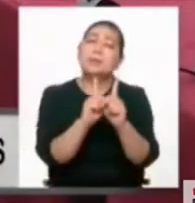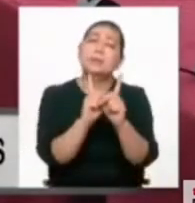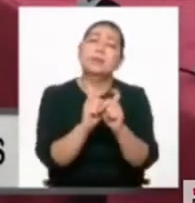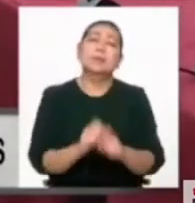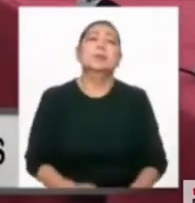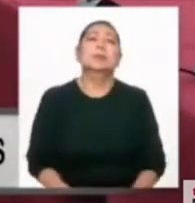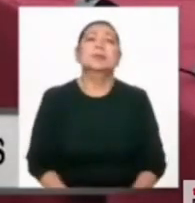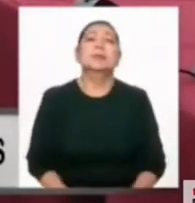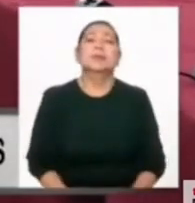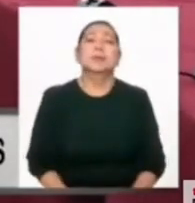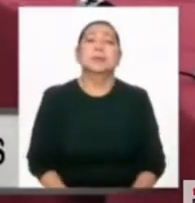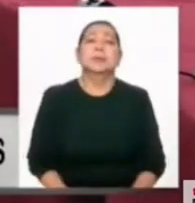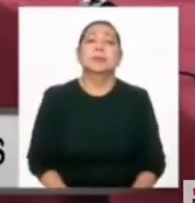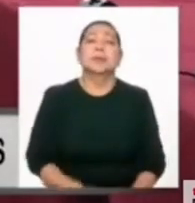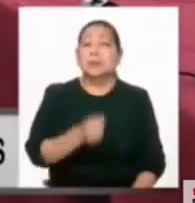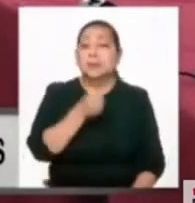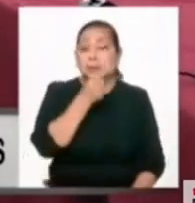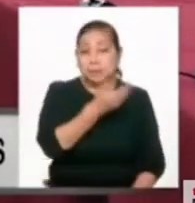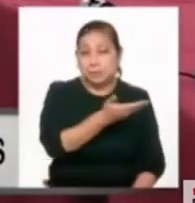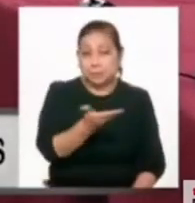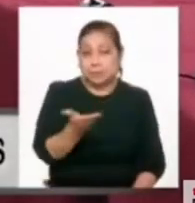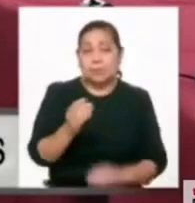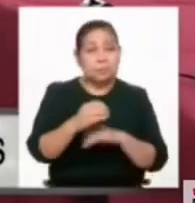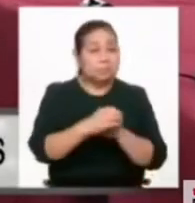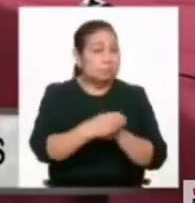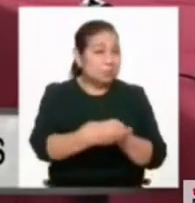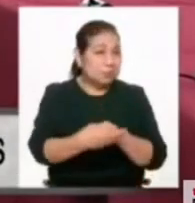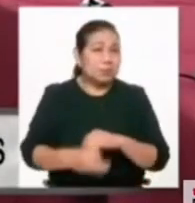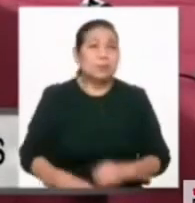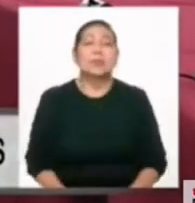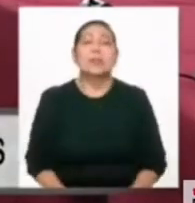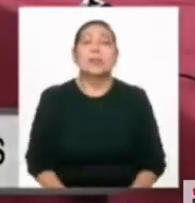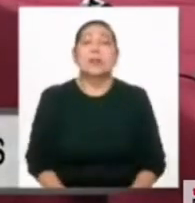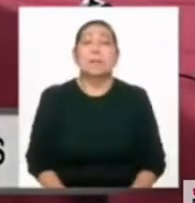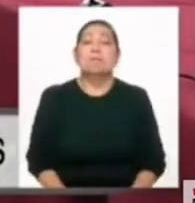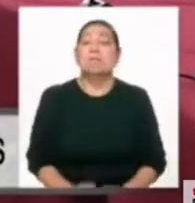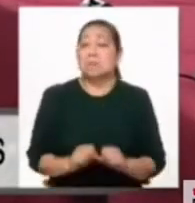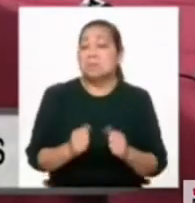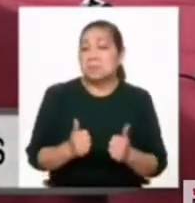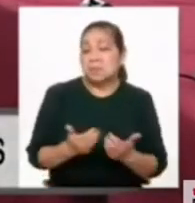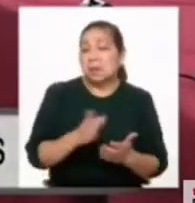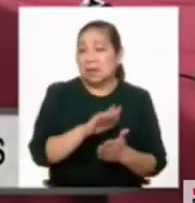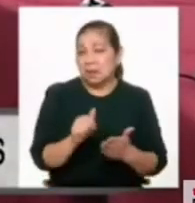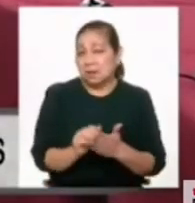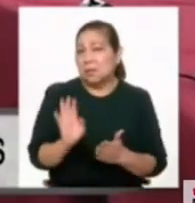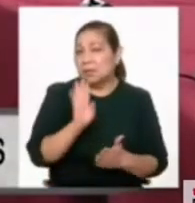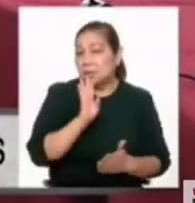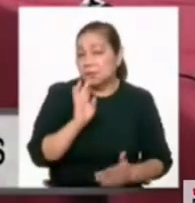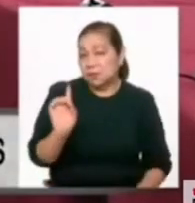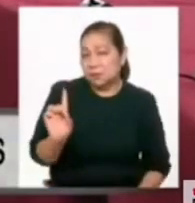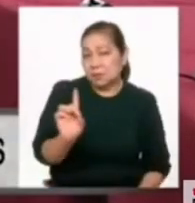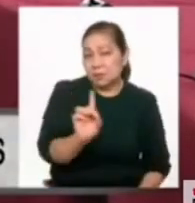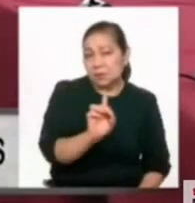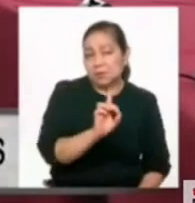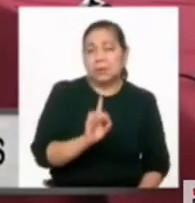consulta respecto precisamente a los consejos de ministros descentralizados. Si bien ya cada uno ha señalado